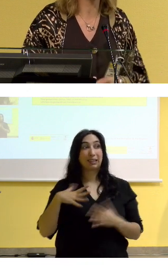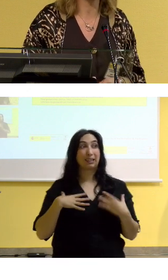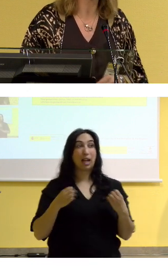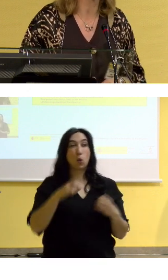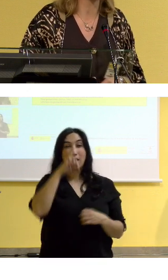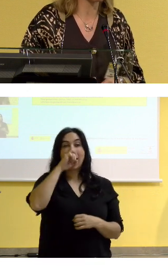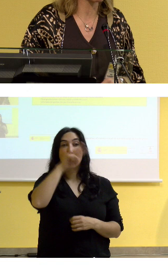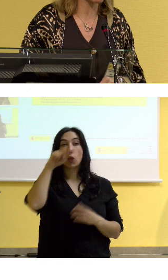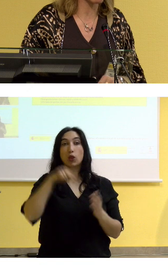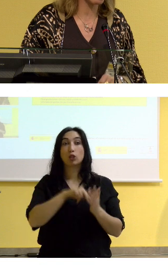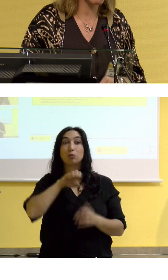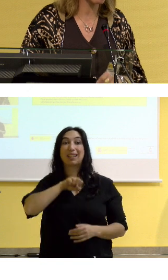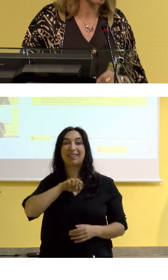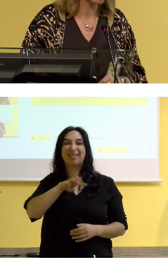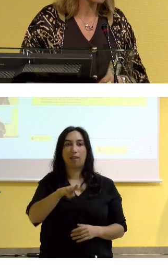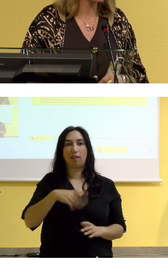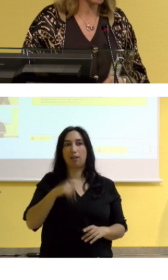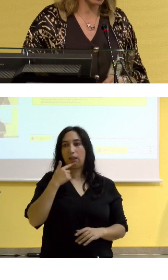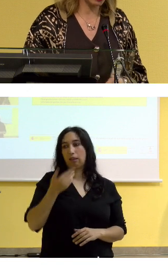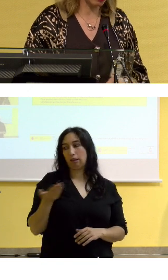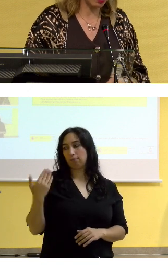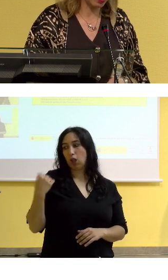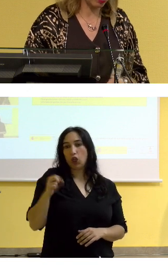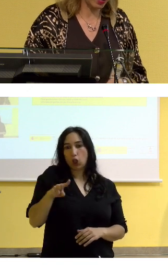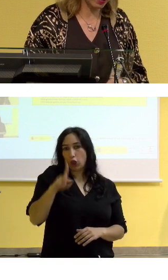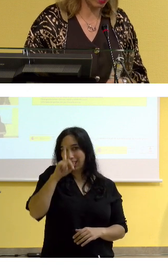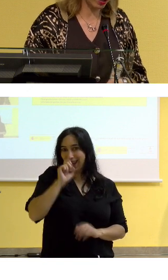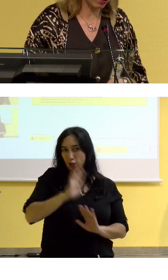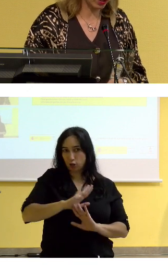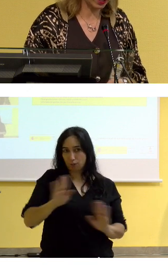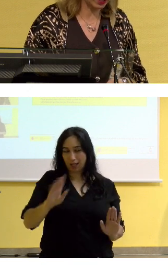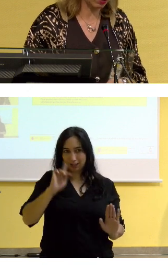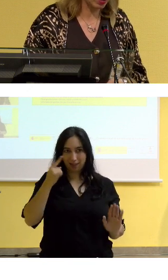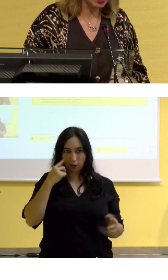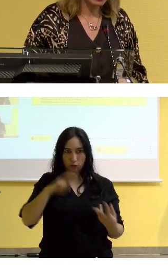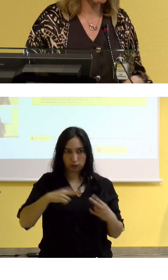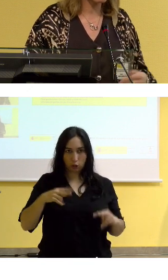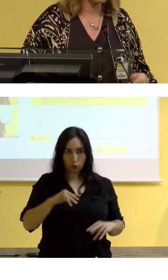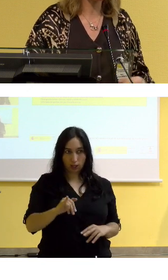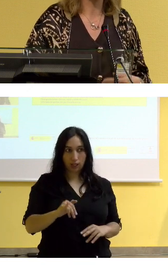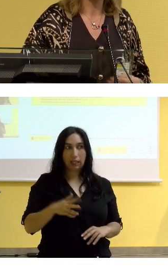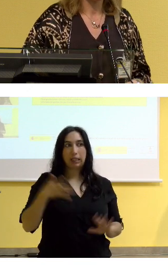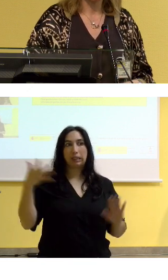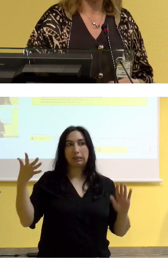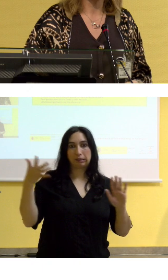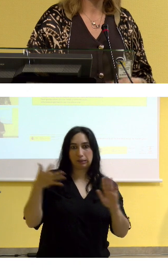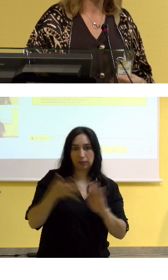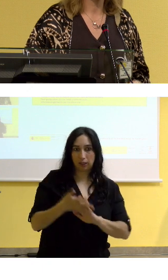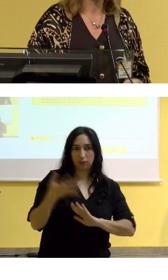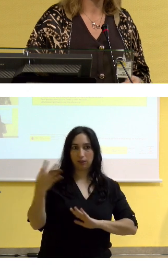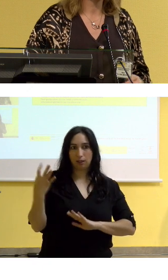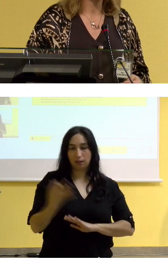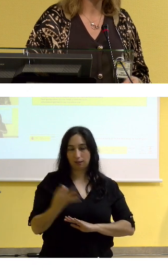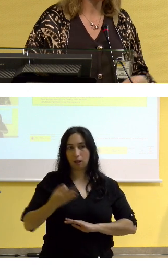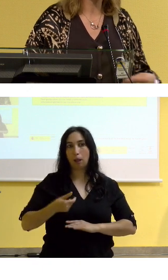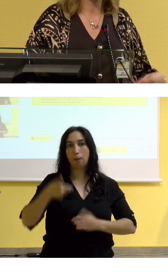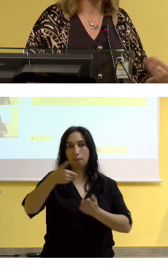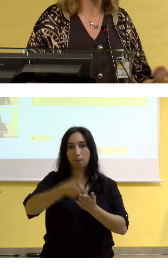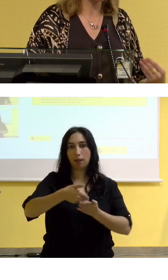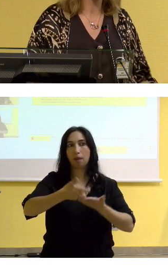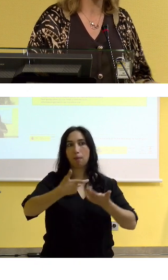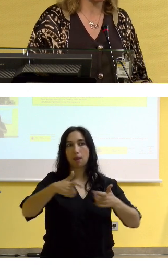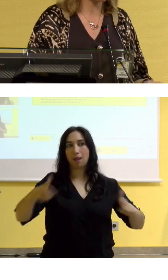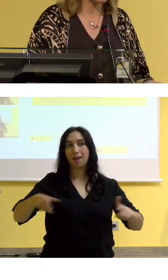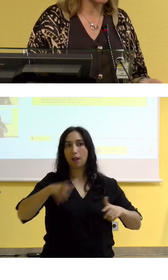el 2013. O sea, solo llevamos 12 años haciendo diagnóstico genético. Y esto es algo que cada vez es más demandado porque